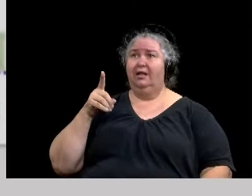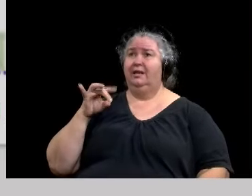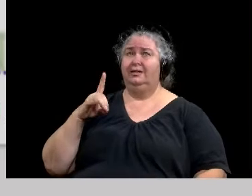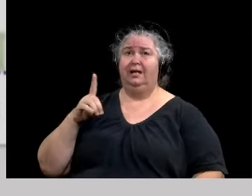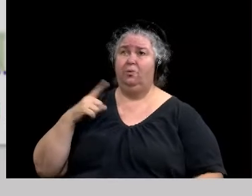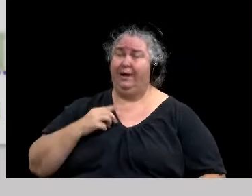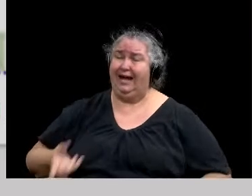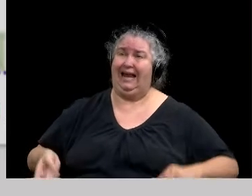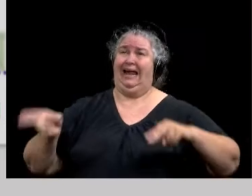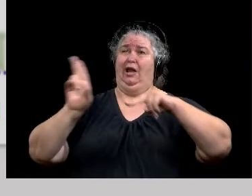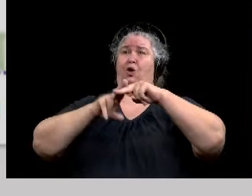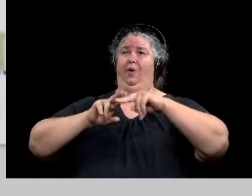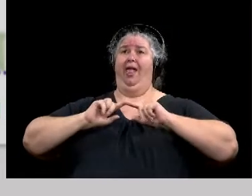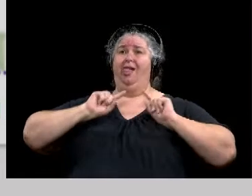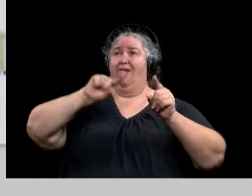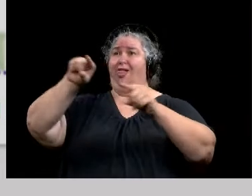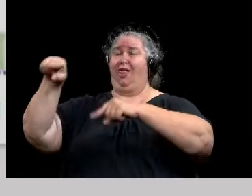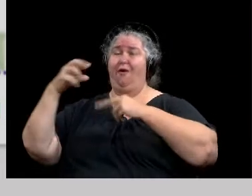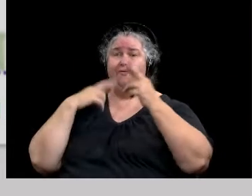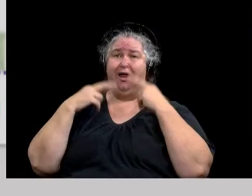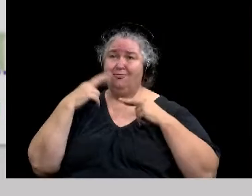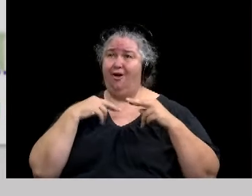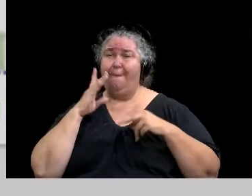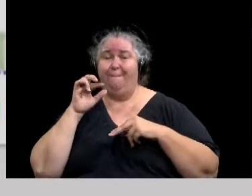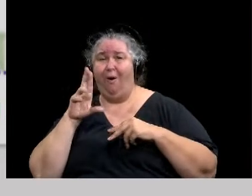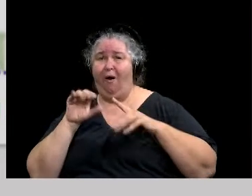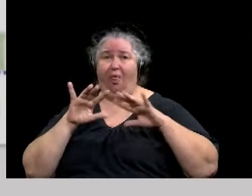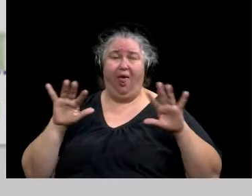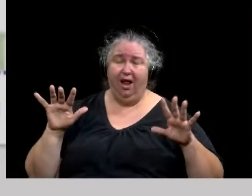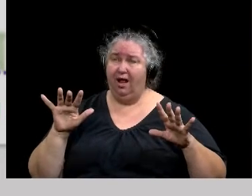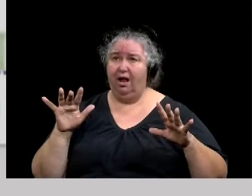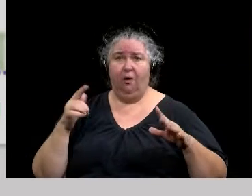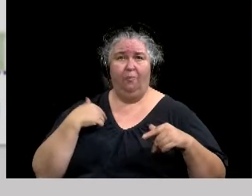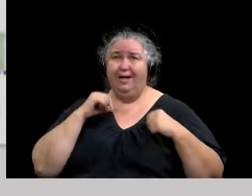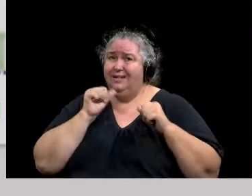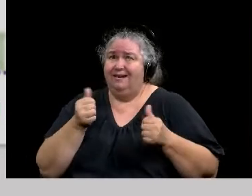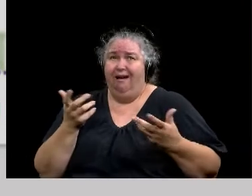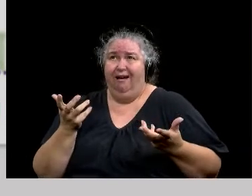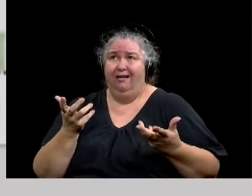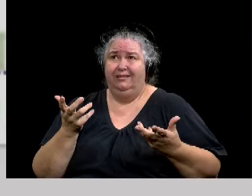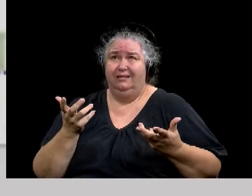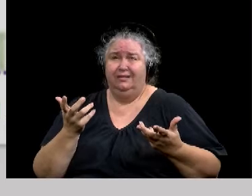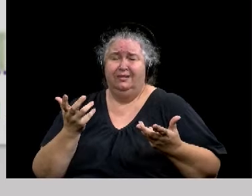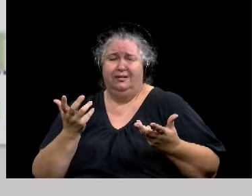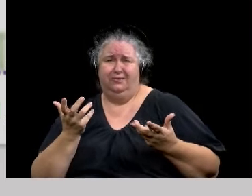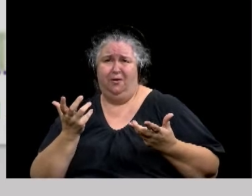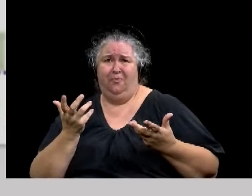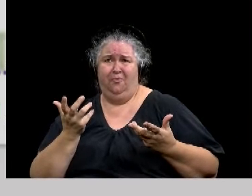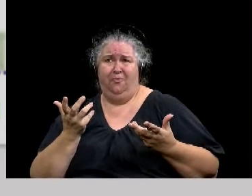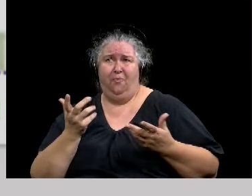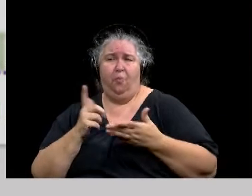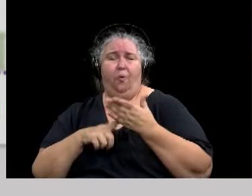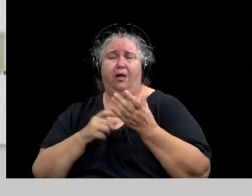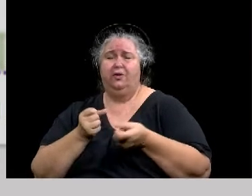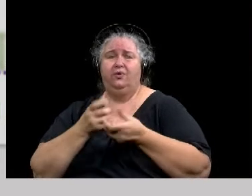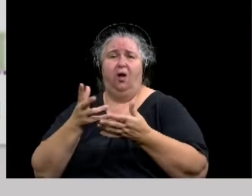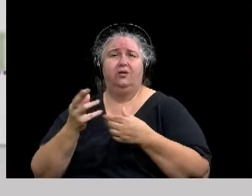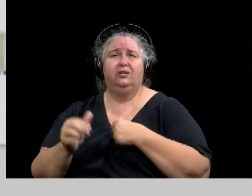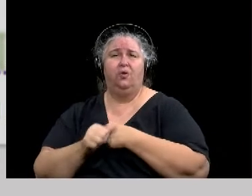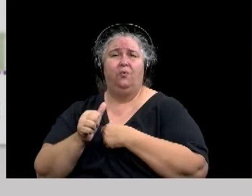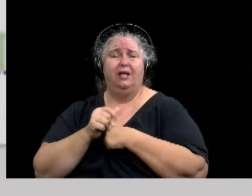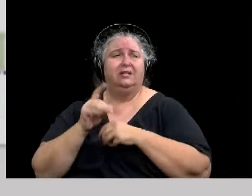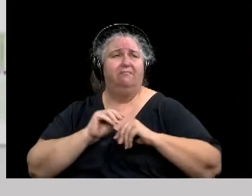escalando muy rápidamente y no podemos ver qué en estas áreas que son más